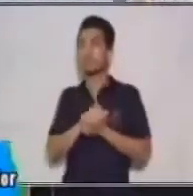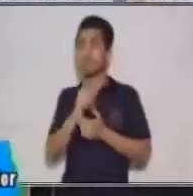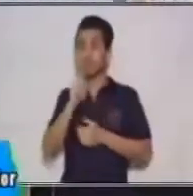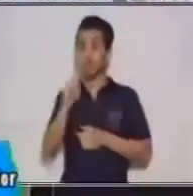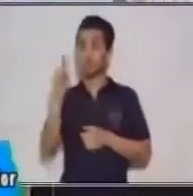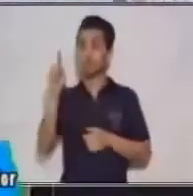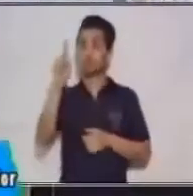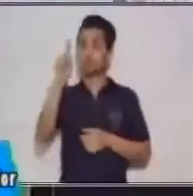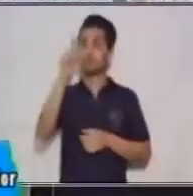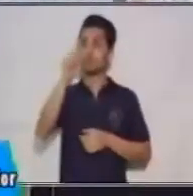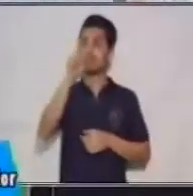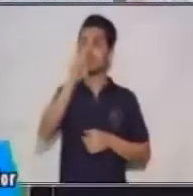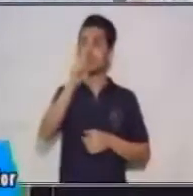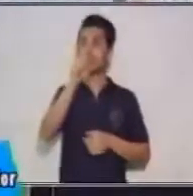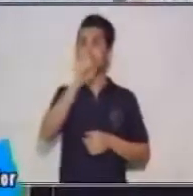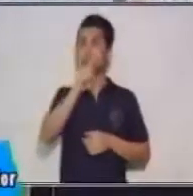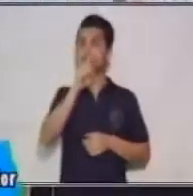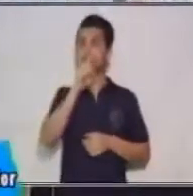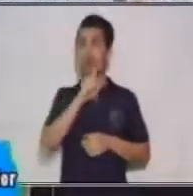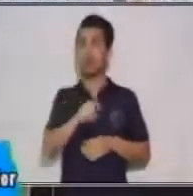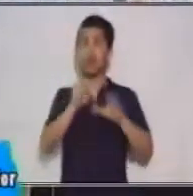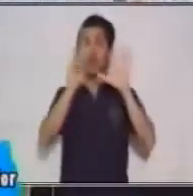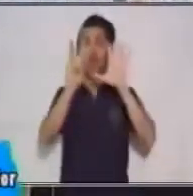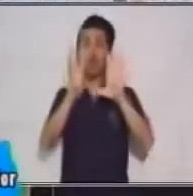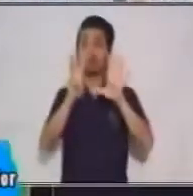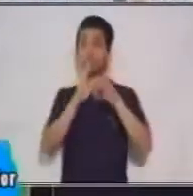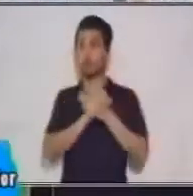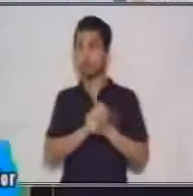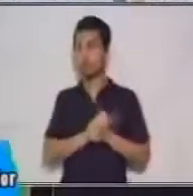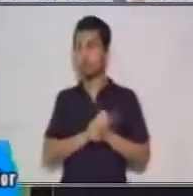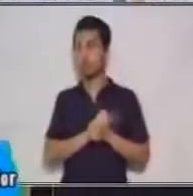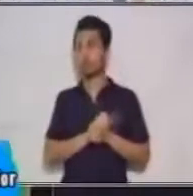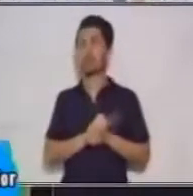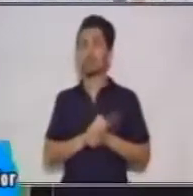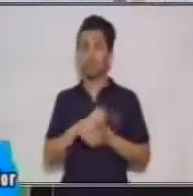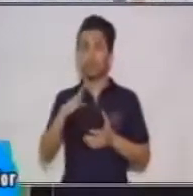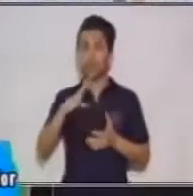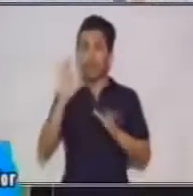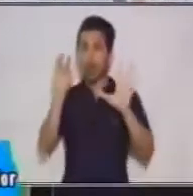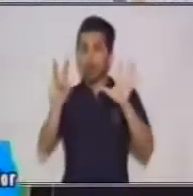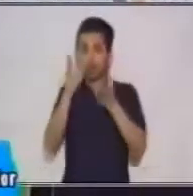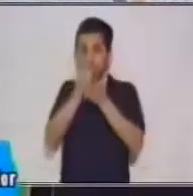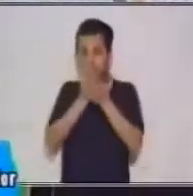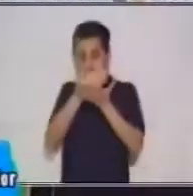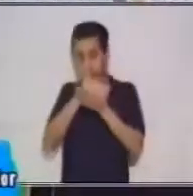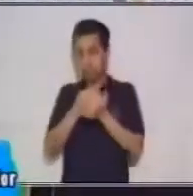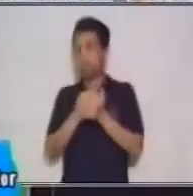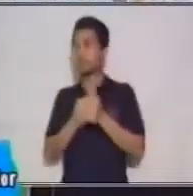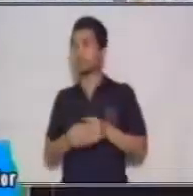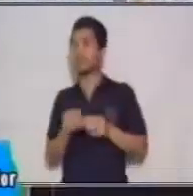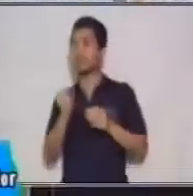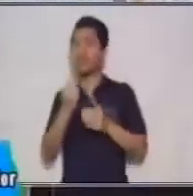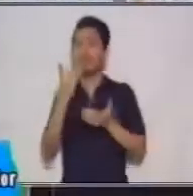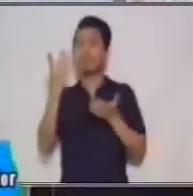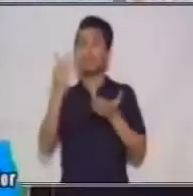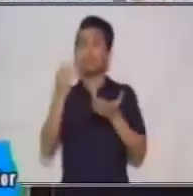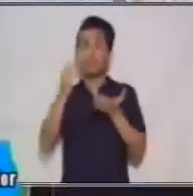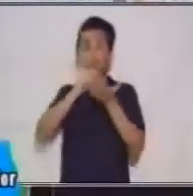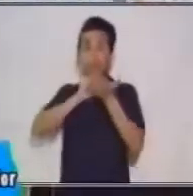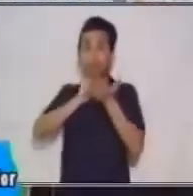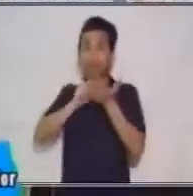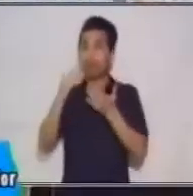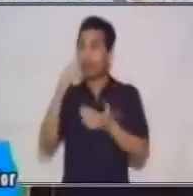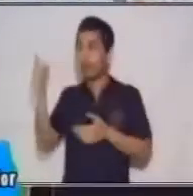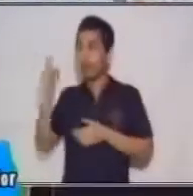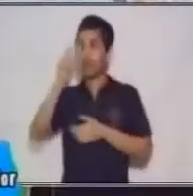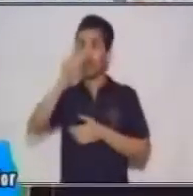2, 3, 4, 5, 6, 7, 8. 8 partes. ¿Cuántas partes se han pintado? 2.